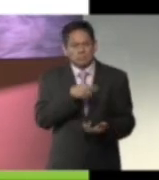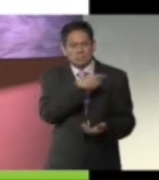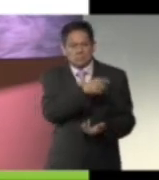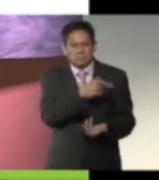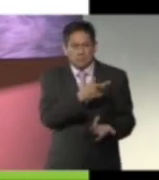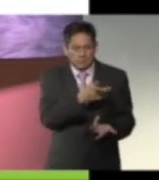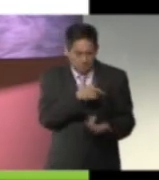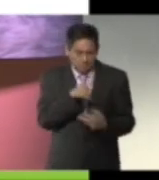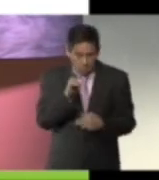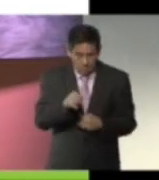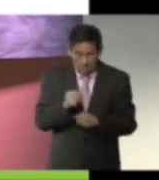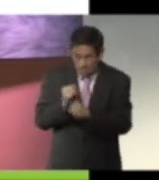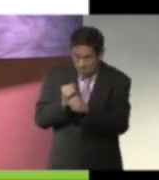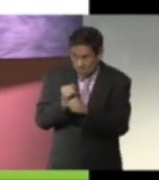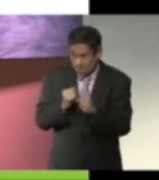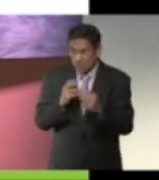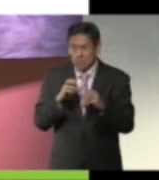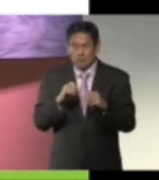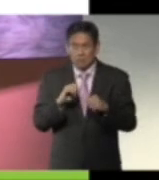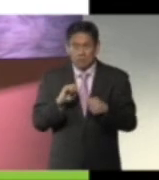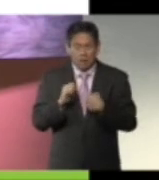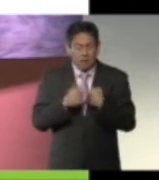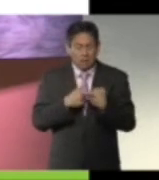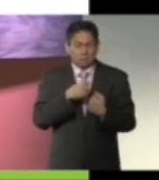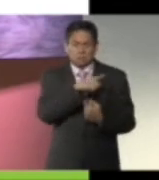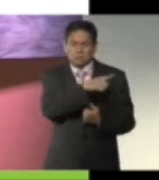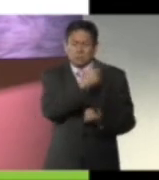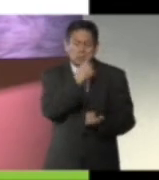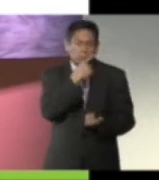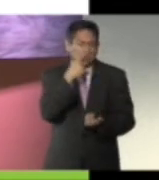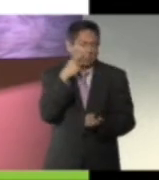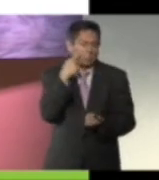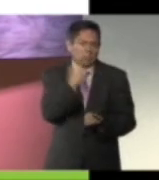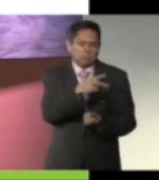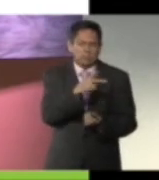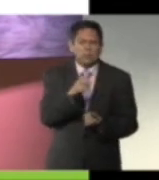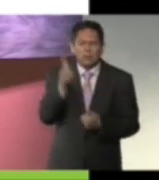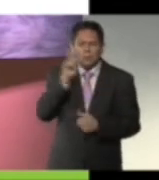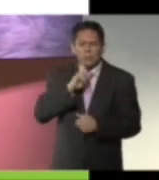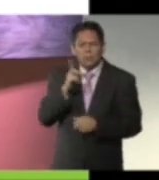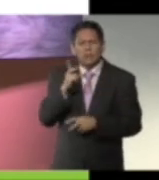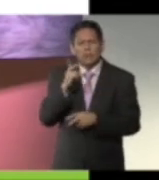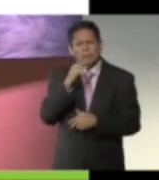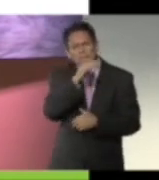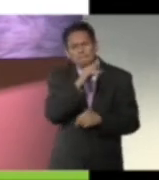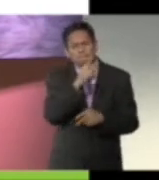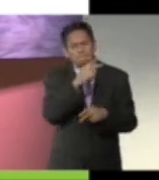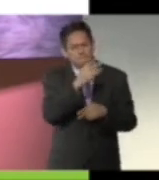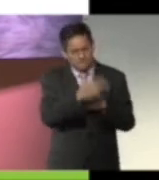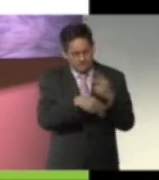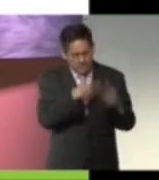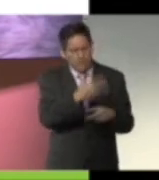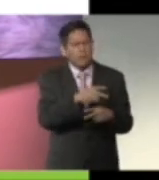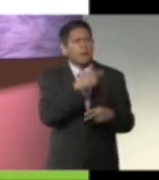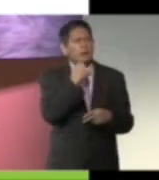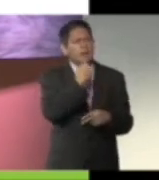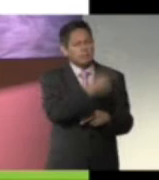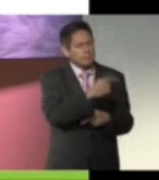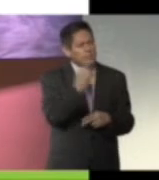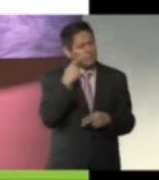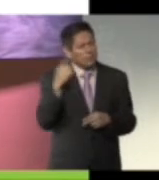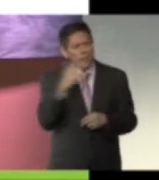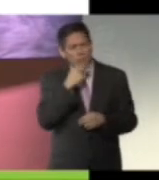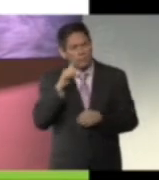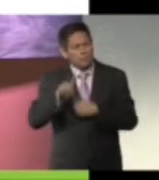adentro de su pensamiento, de sus creencias, de sus estereotipos. Y dijeron que eran casos infundados. Y todos esos casos tendrán que ser revisados.